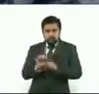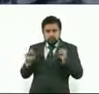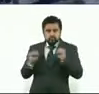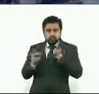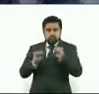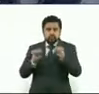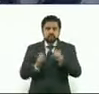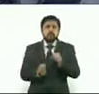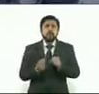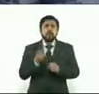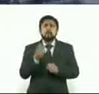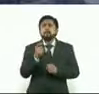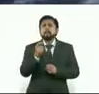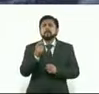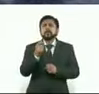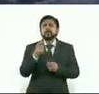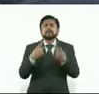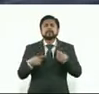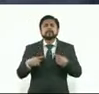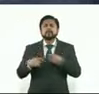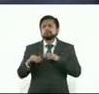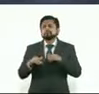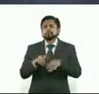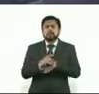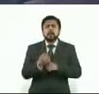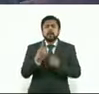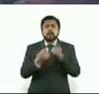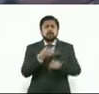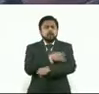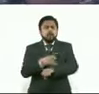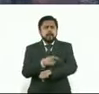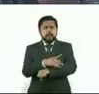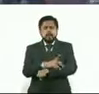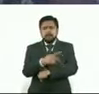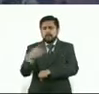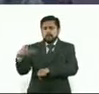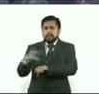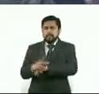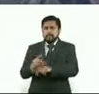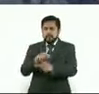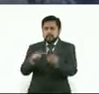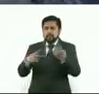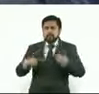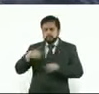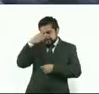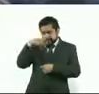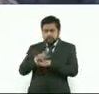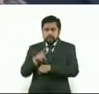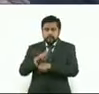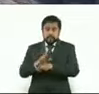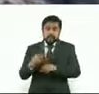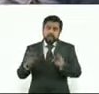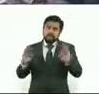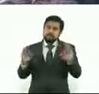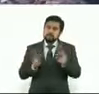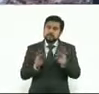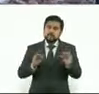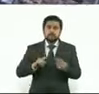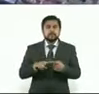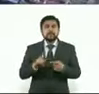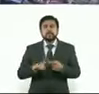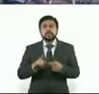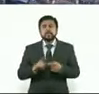decirlo. Algunos curiosos se han acercado, sí, familiares también de los atletas, eso sí, para soportar el frío y por supuesto el hambre, con